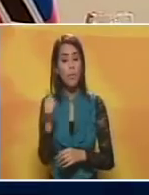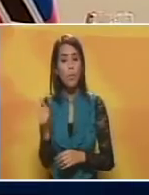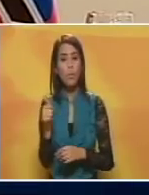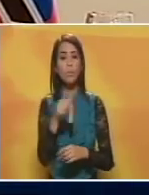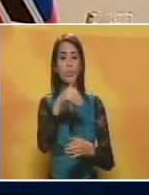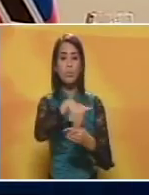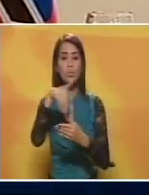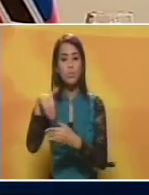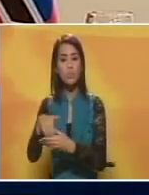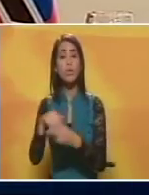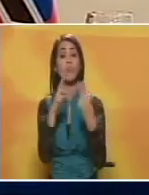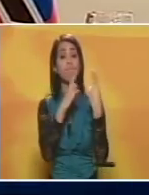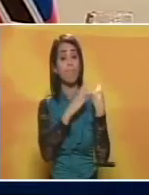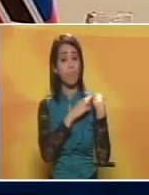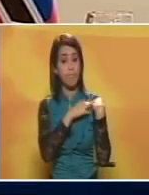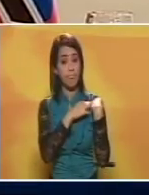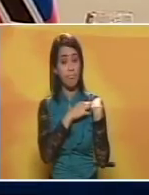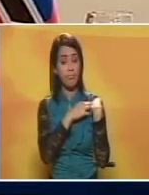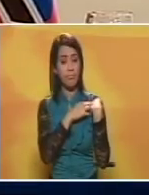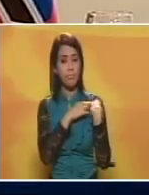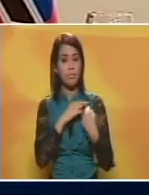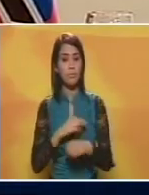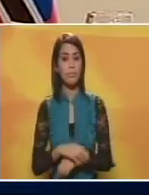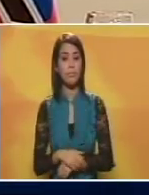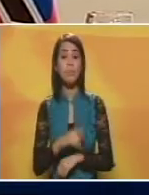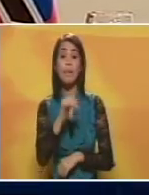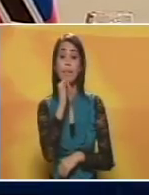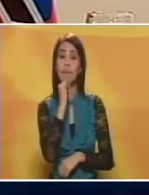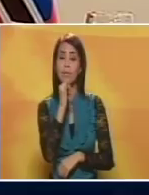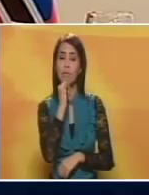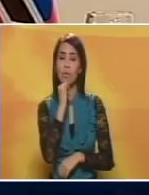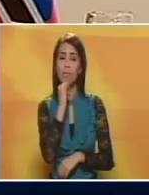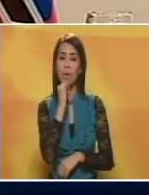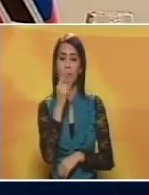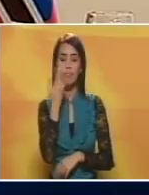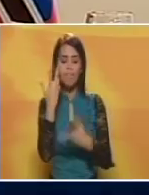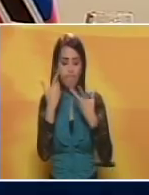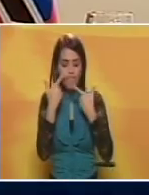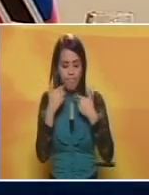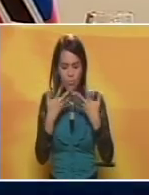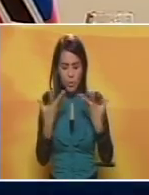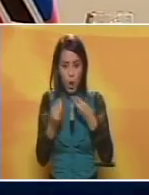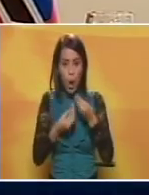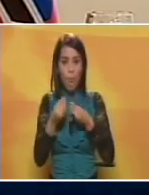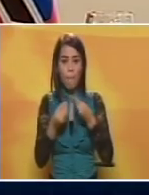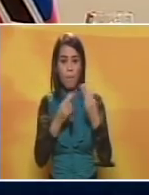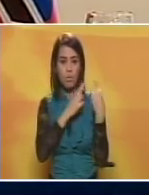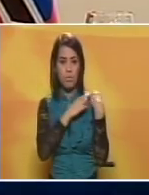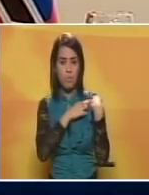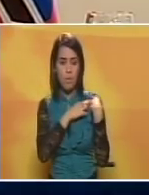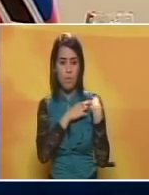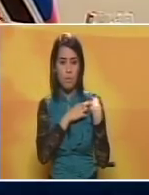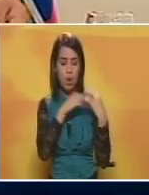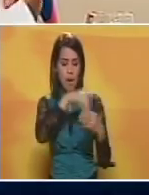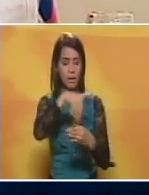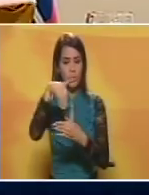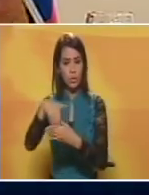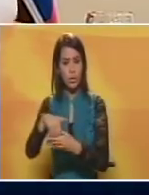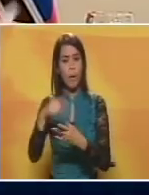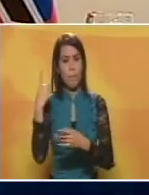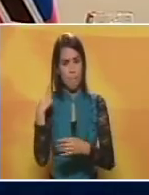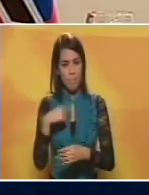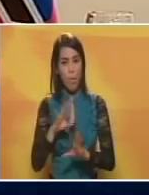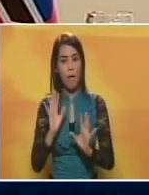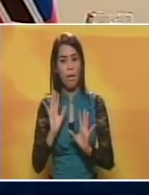electora tiene la responsabilidad de informarse muy bien de cuál es su oferta electoral para que